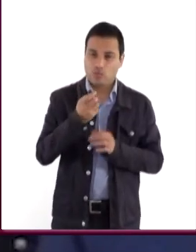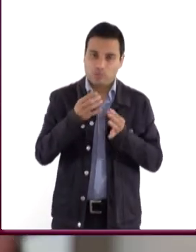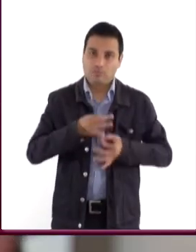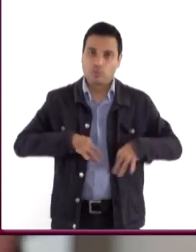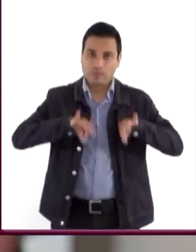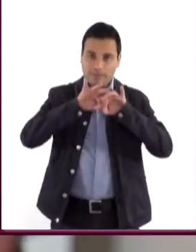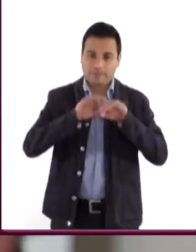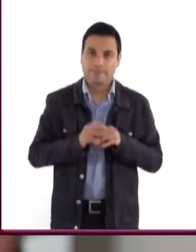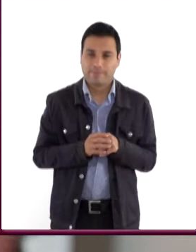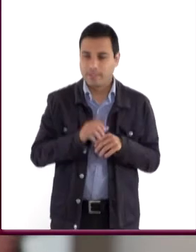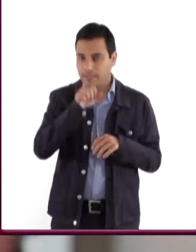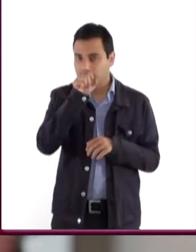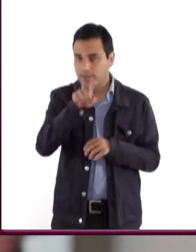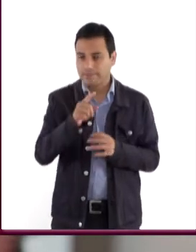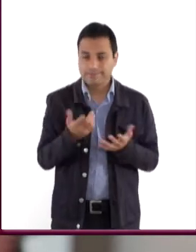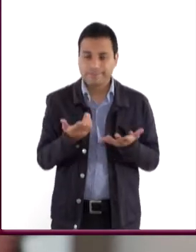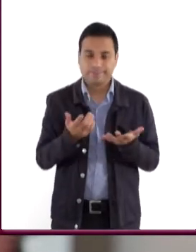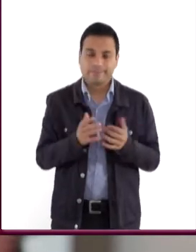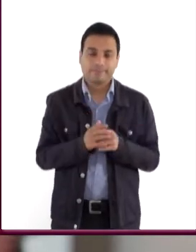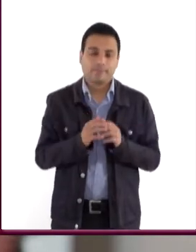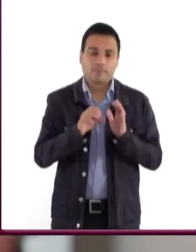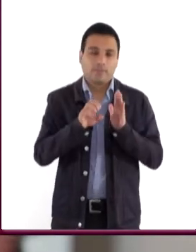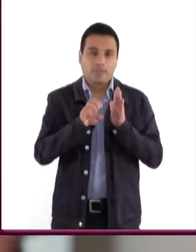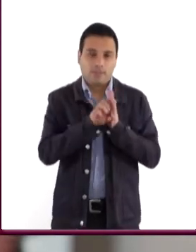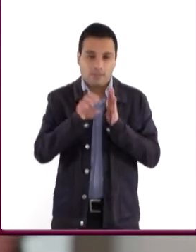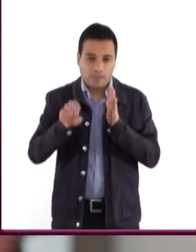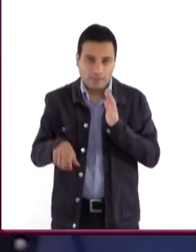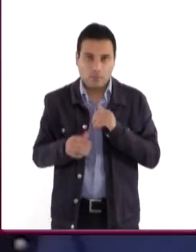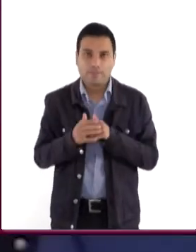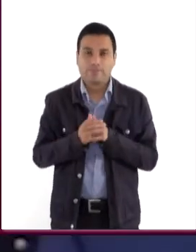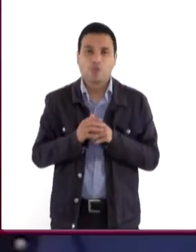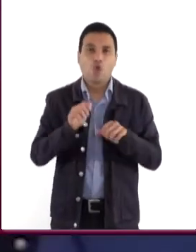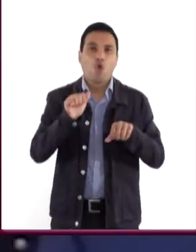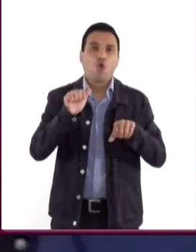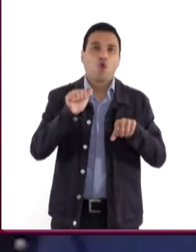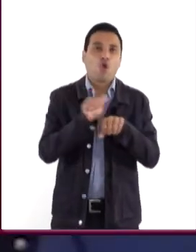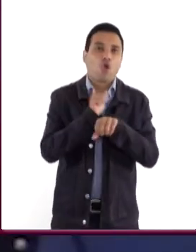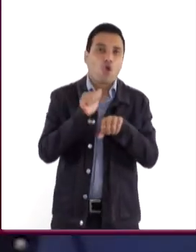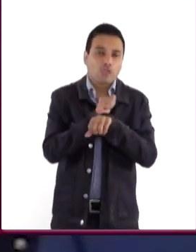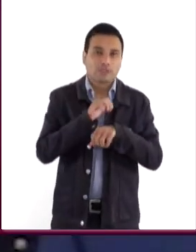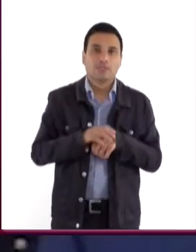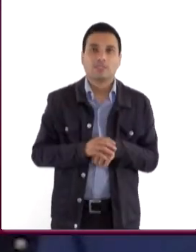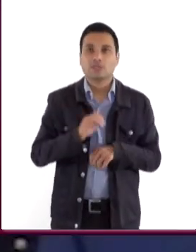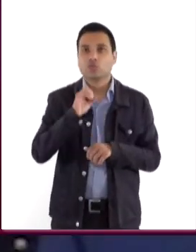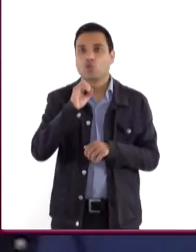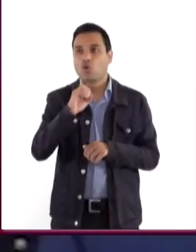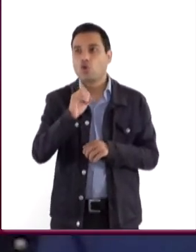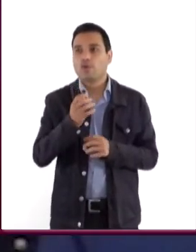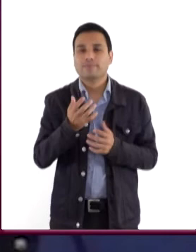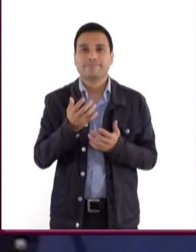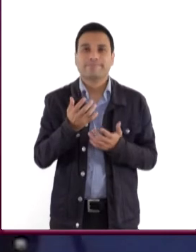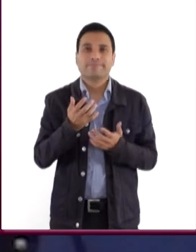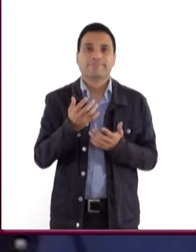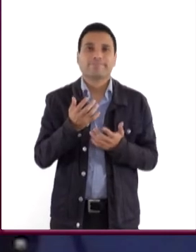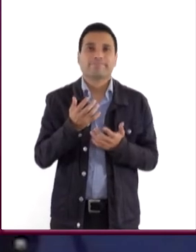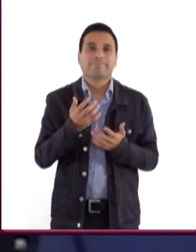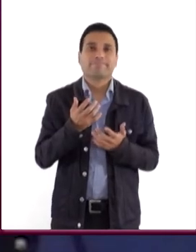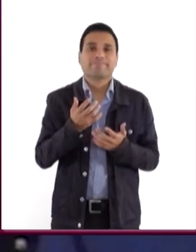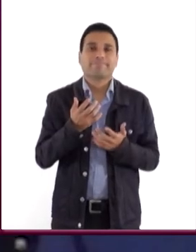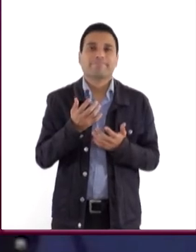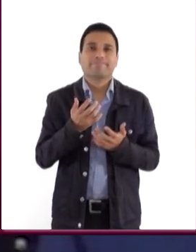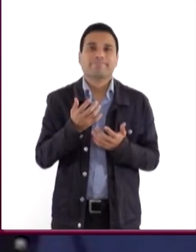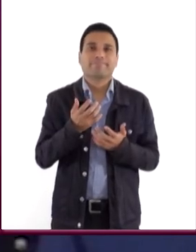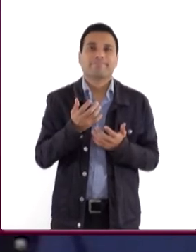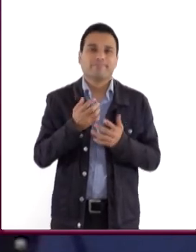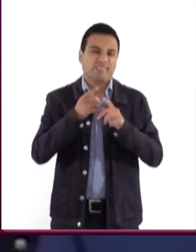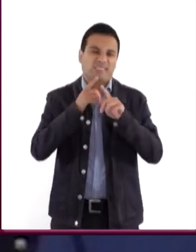indispensable. Así como cambia la geometría en los muelles de los coches, en los amortiguadores, precisamente funcionan con